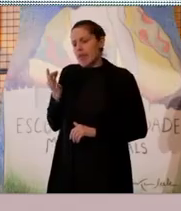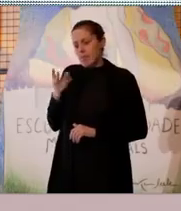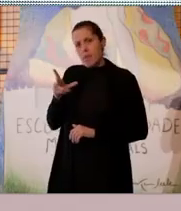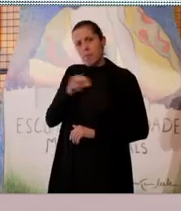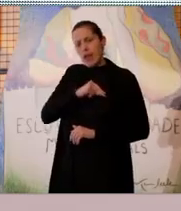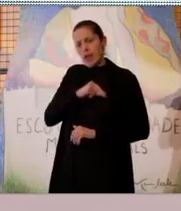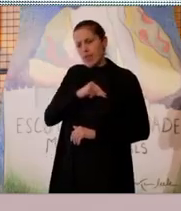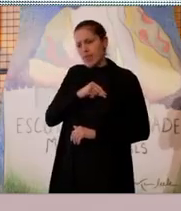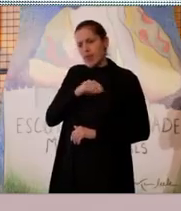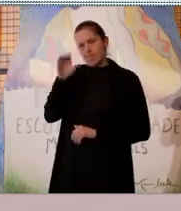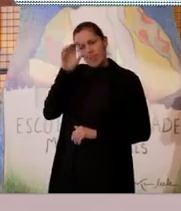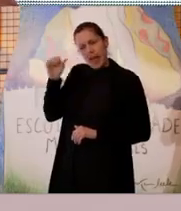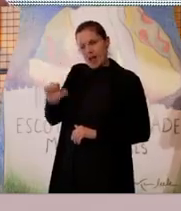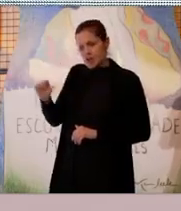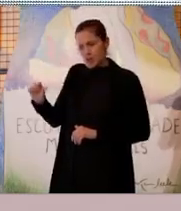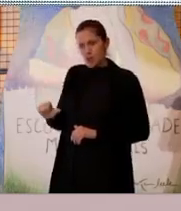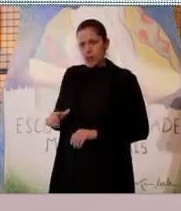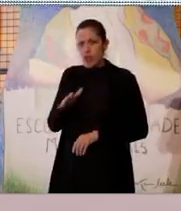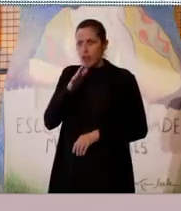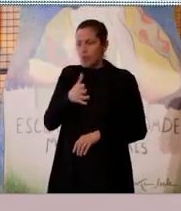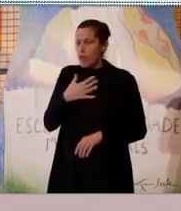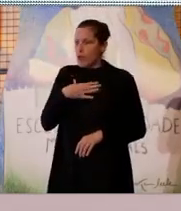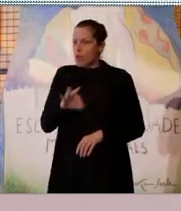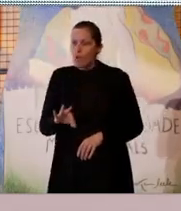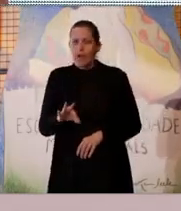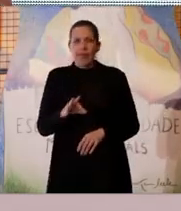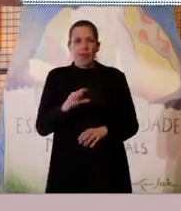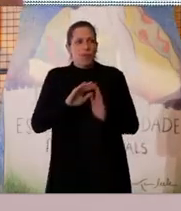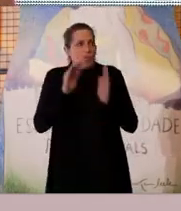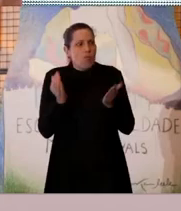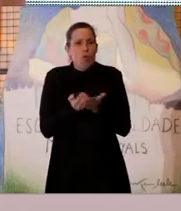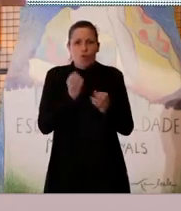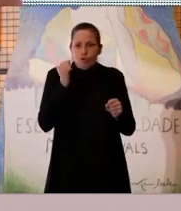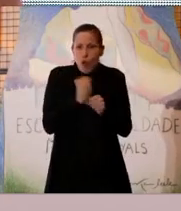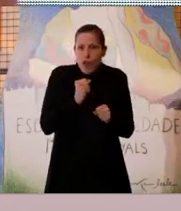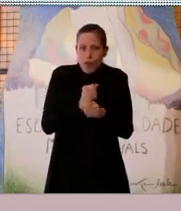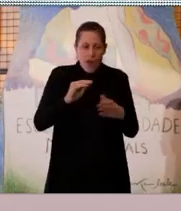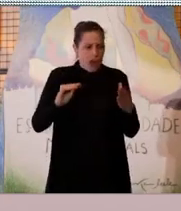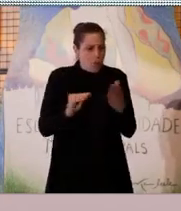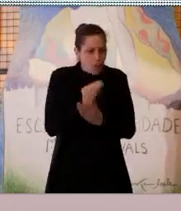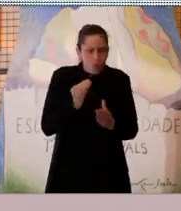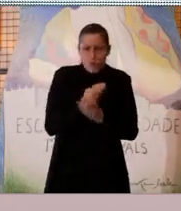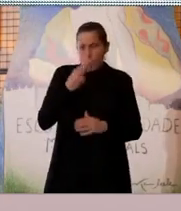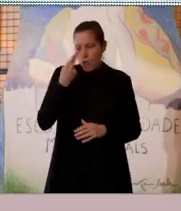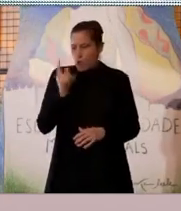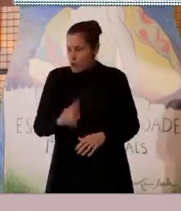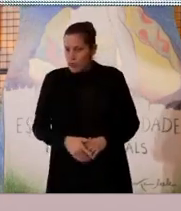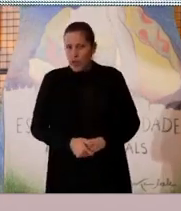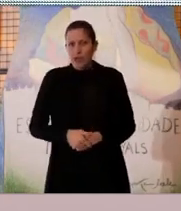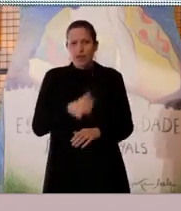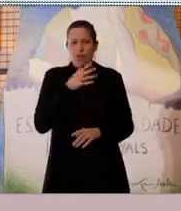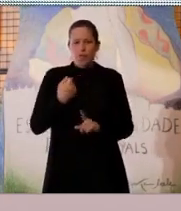las el mundo productivo no les llena con que el mundo productivo tremendamente opresivo con lo que hemos dicho antes de la